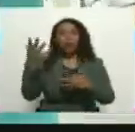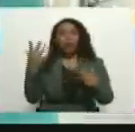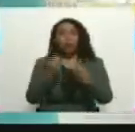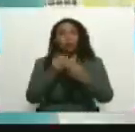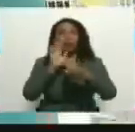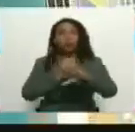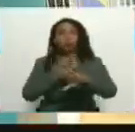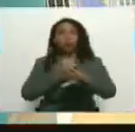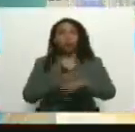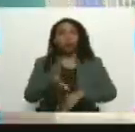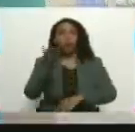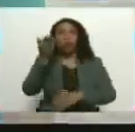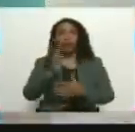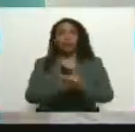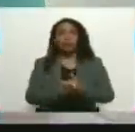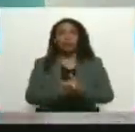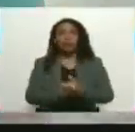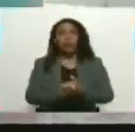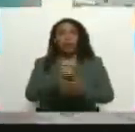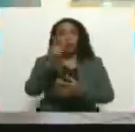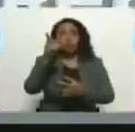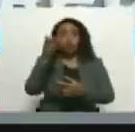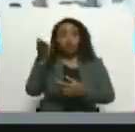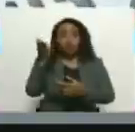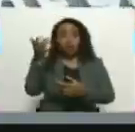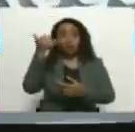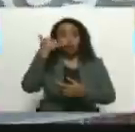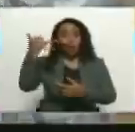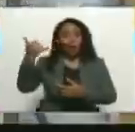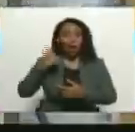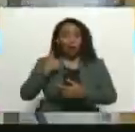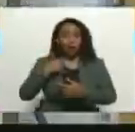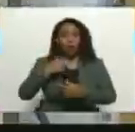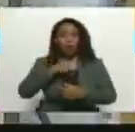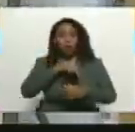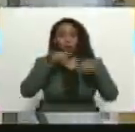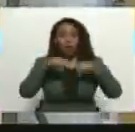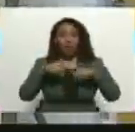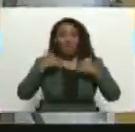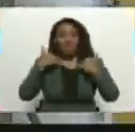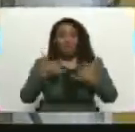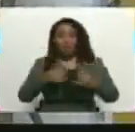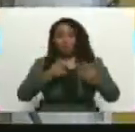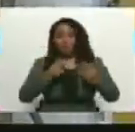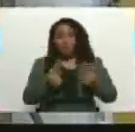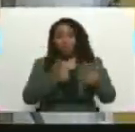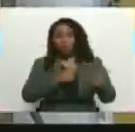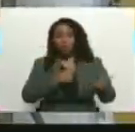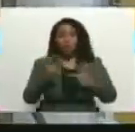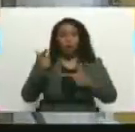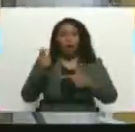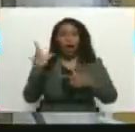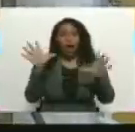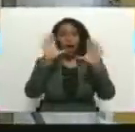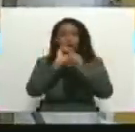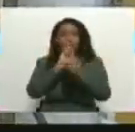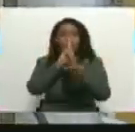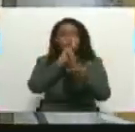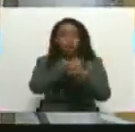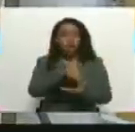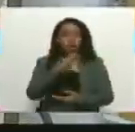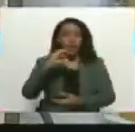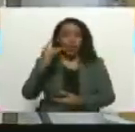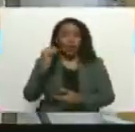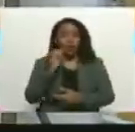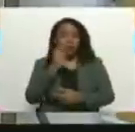importantísimo. Usted nos hizo la llamada, presidente. Inmediatamente ese lunes en la noche llegamos aquí al CDI, hicimos